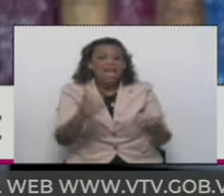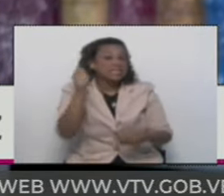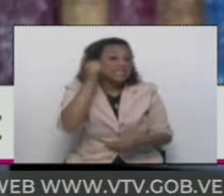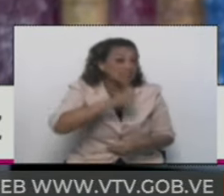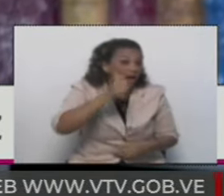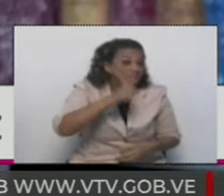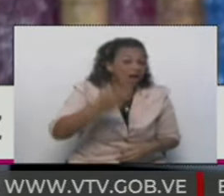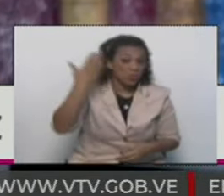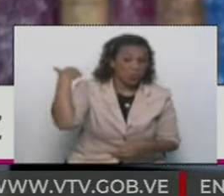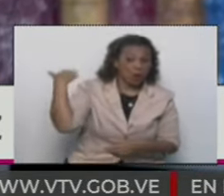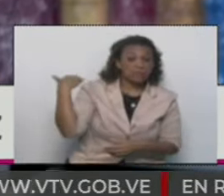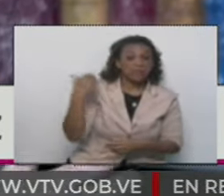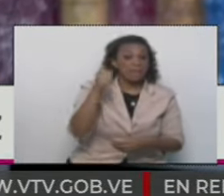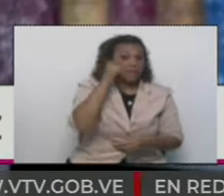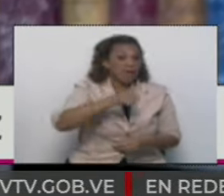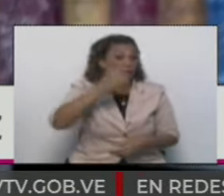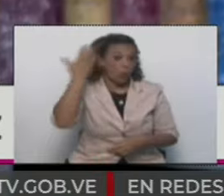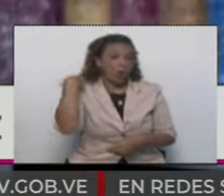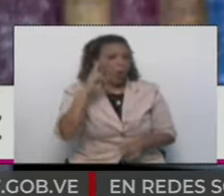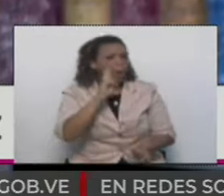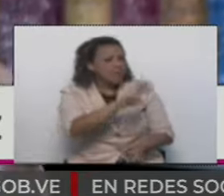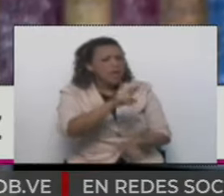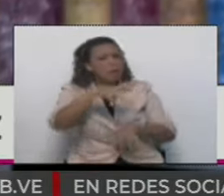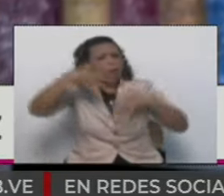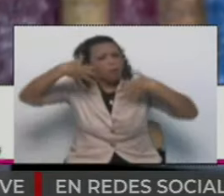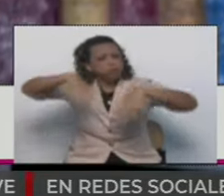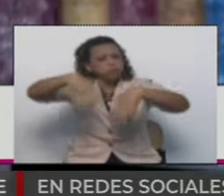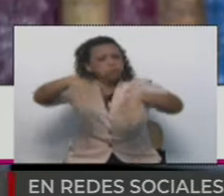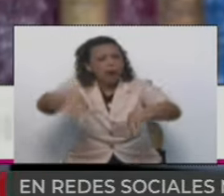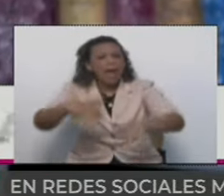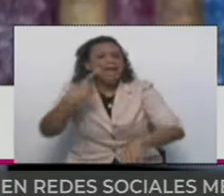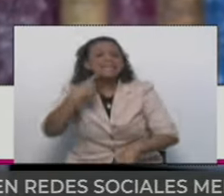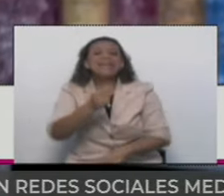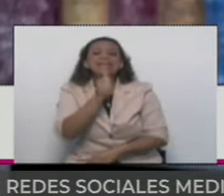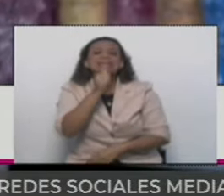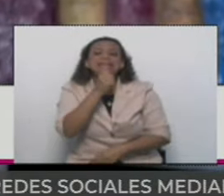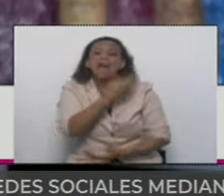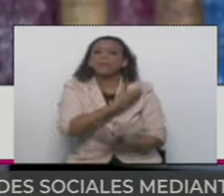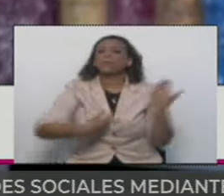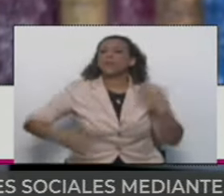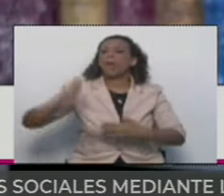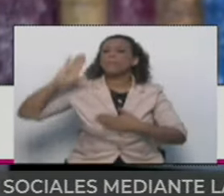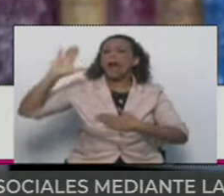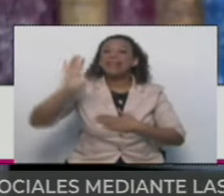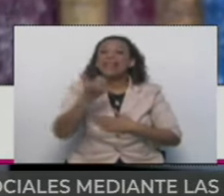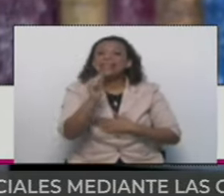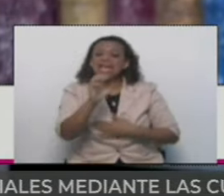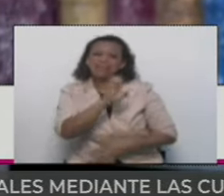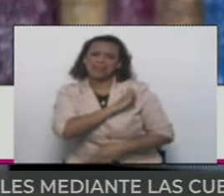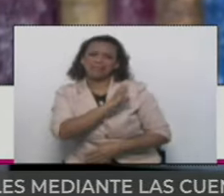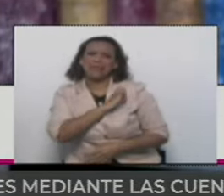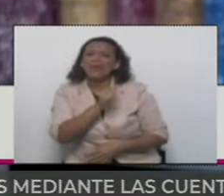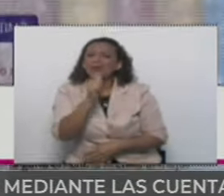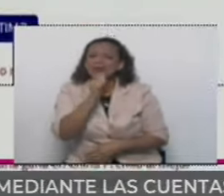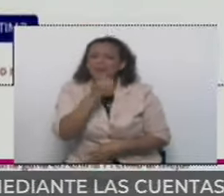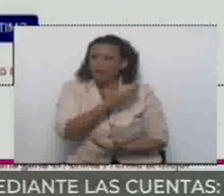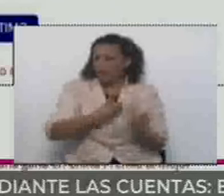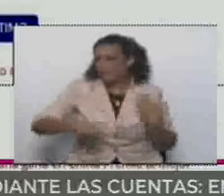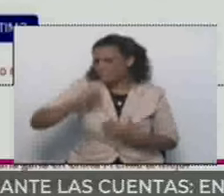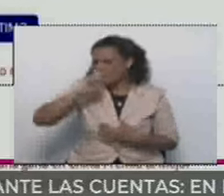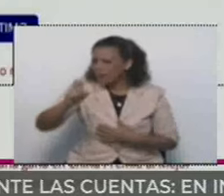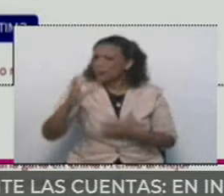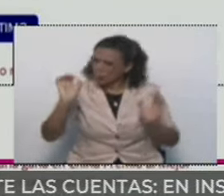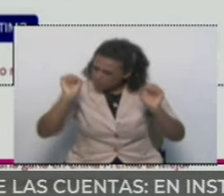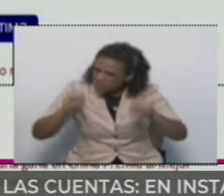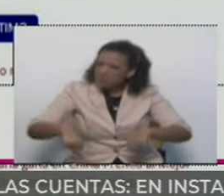vimos marchar y usted dijo algo muy curioso. Usted dijo, el que se va a juramentar el 10 de enero del año 2025 es Nicolás Maduro. ¿Usted está